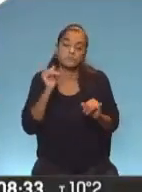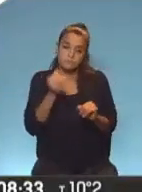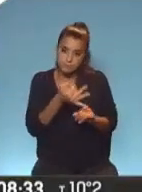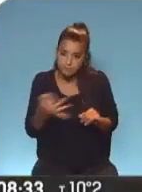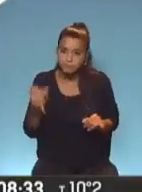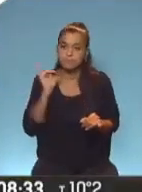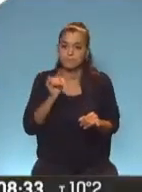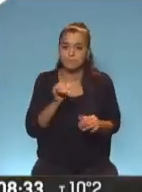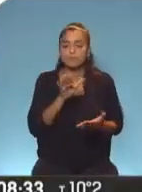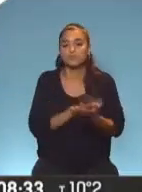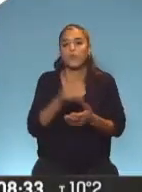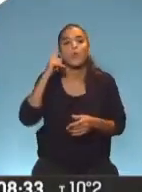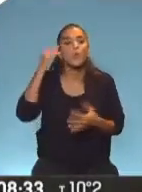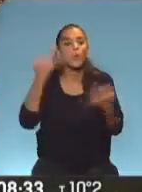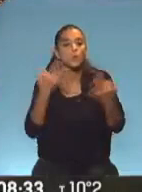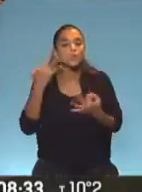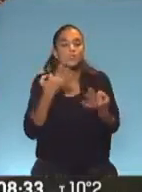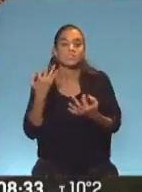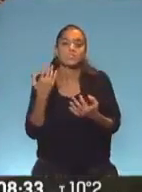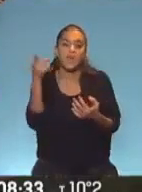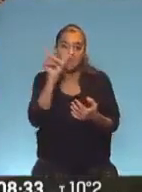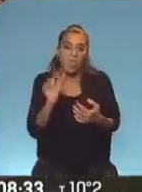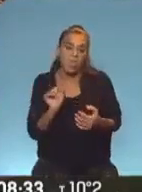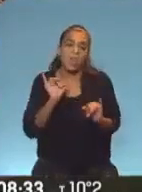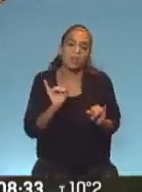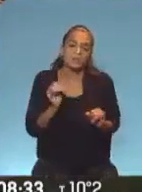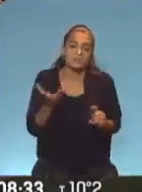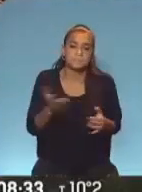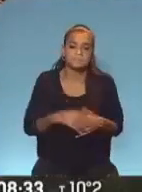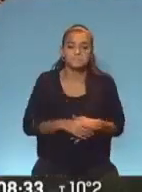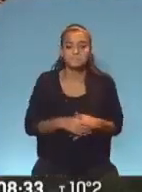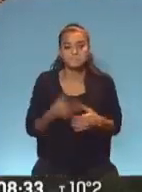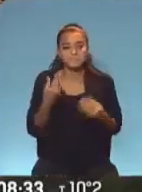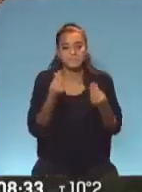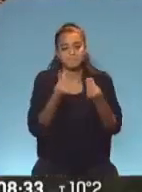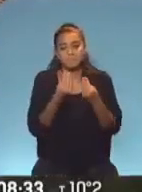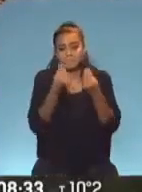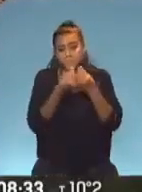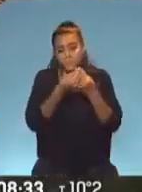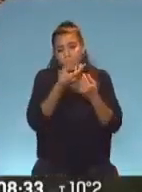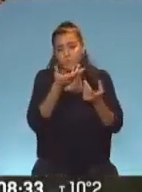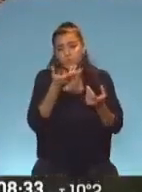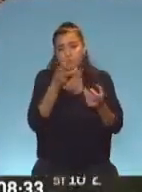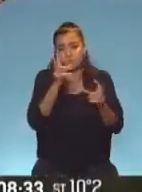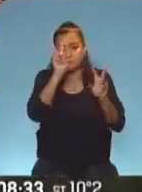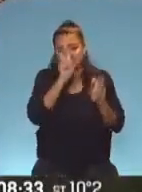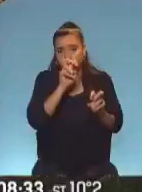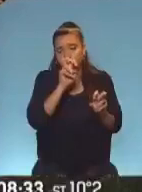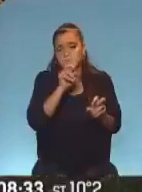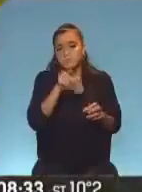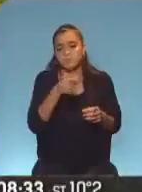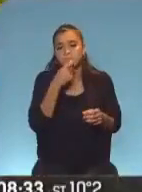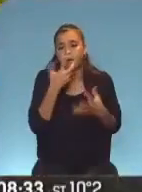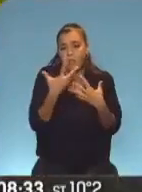sobre todo en el ámbito de la justicia federal. Hubo miles de planteos, hay miles de planteos por parte de